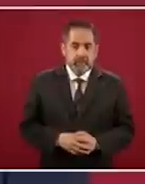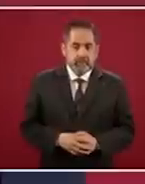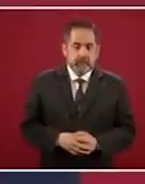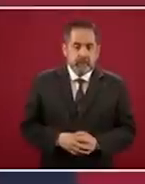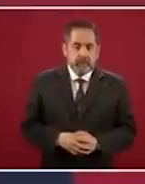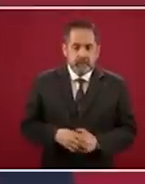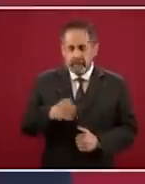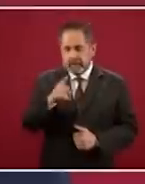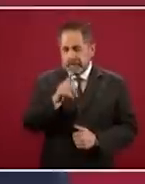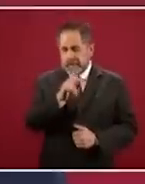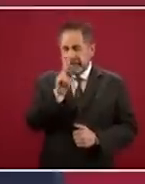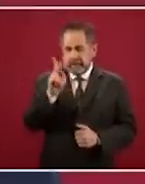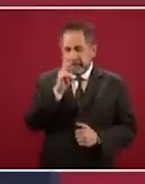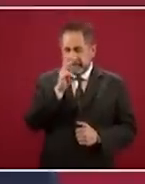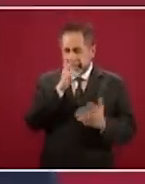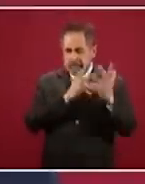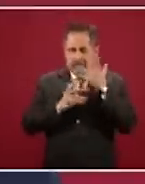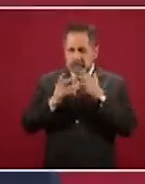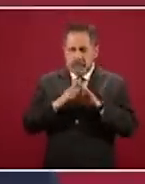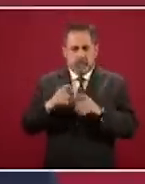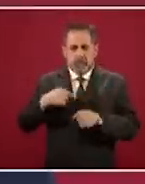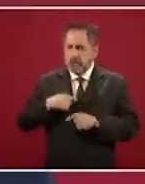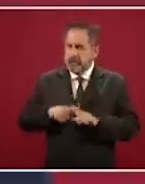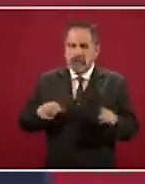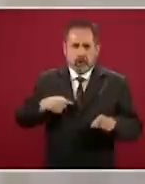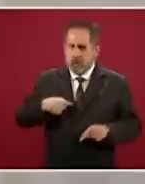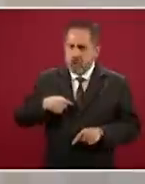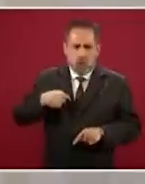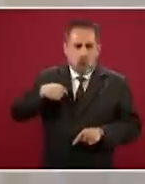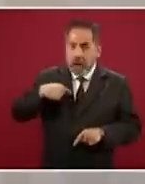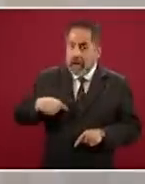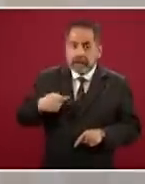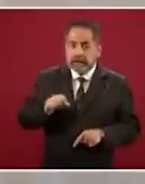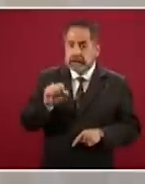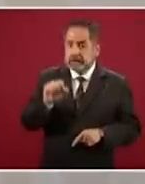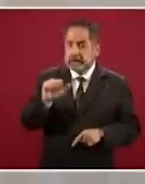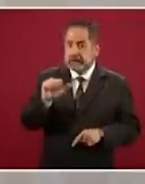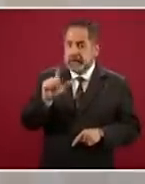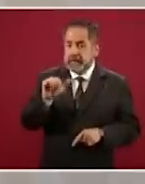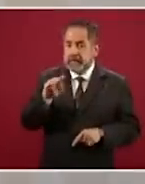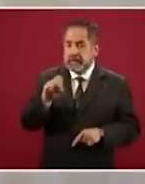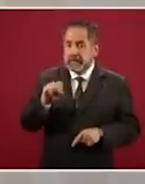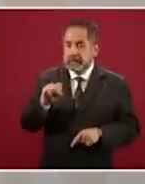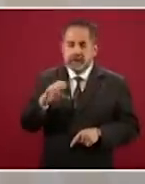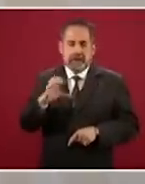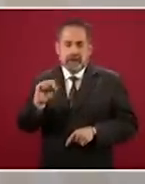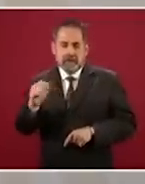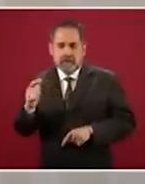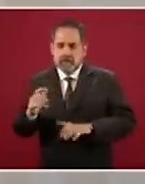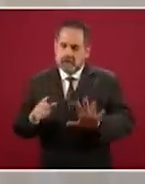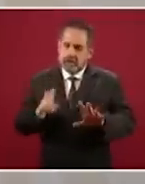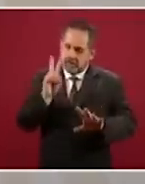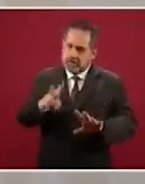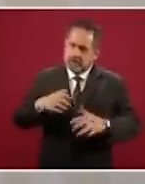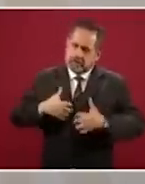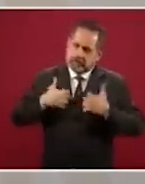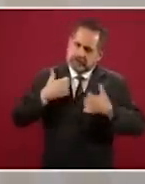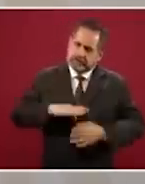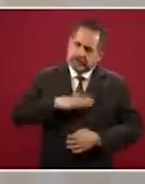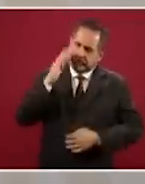Nos confunden. Yo no soy Salinas. O sea, digo, sí calienta eso. O